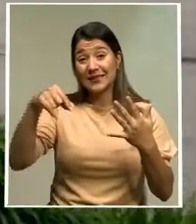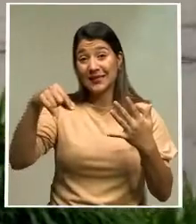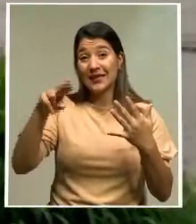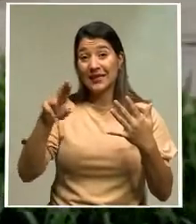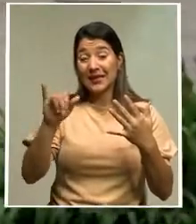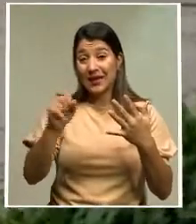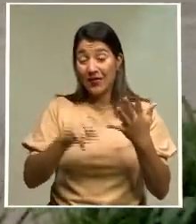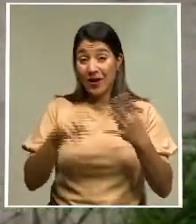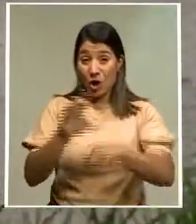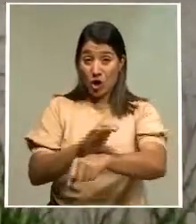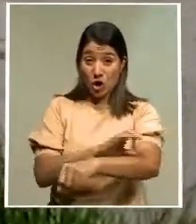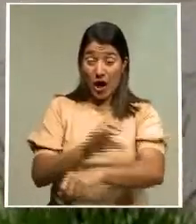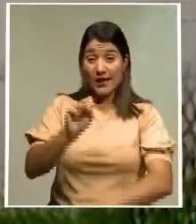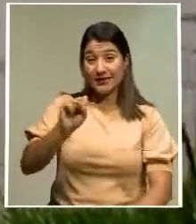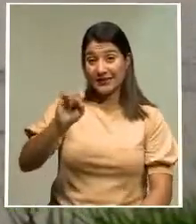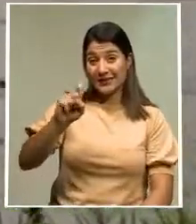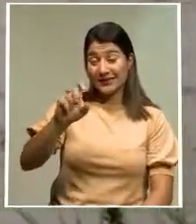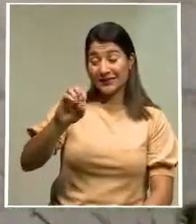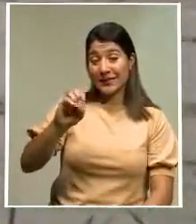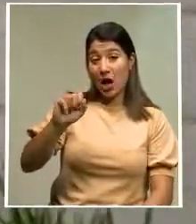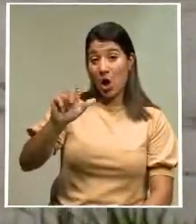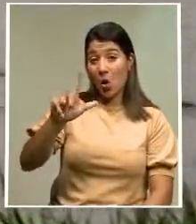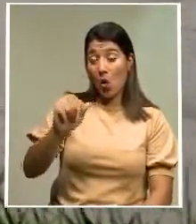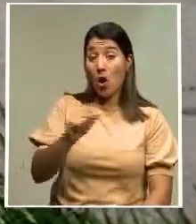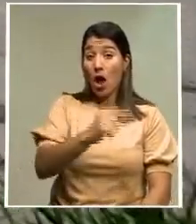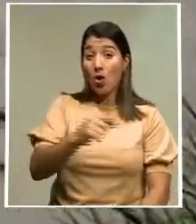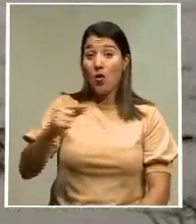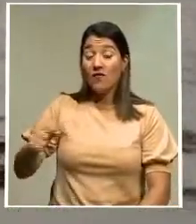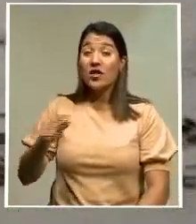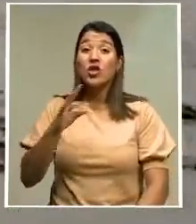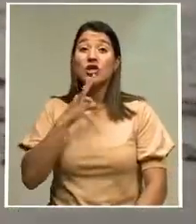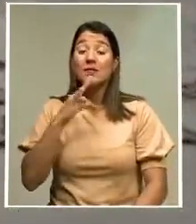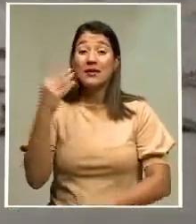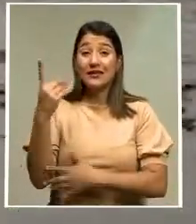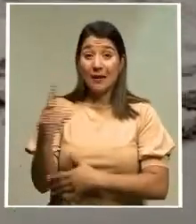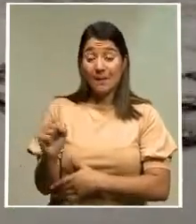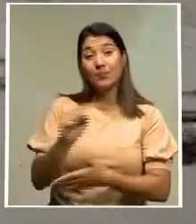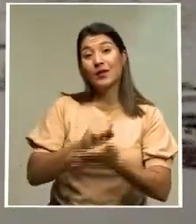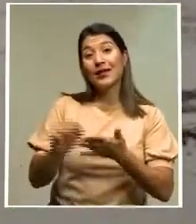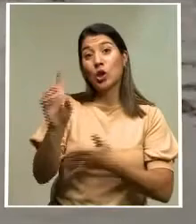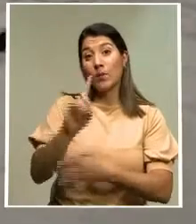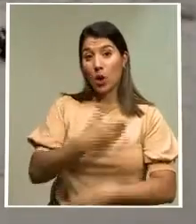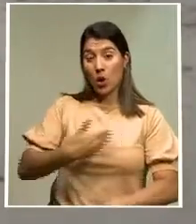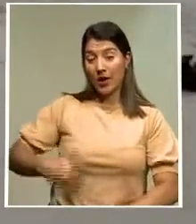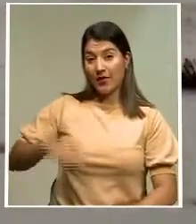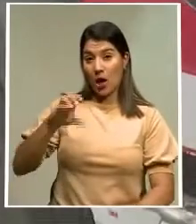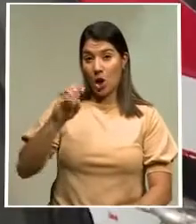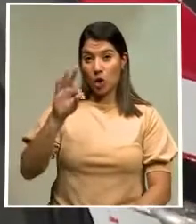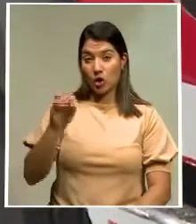Golfito, Desamparados, Tibás, Santo Domingo de Heredia y Cotobruz.